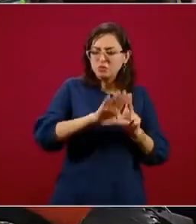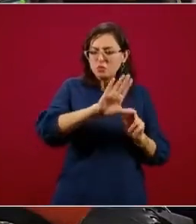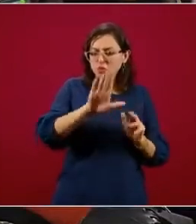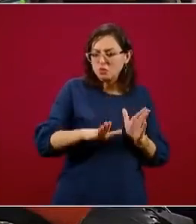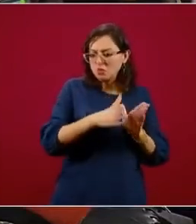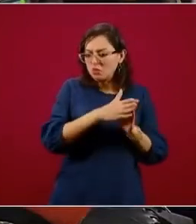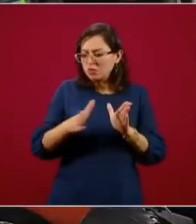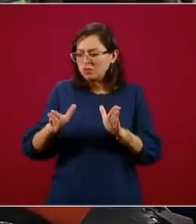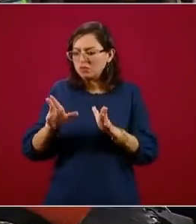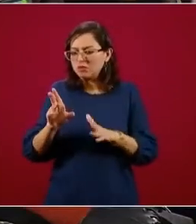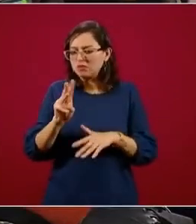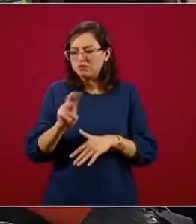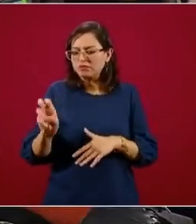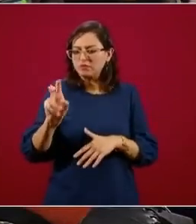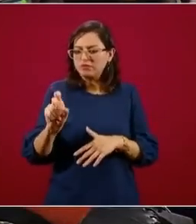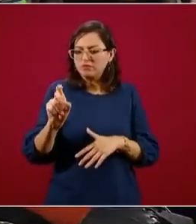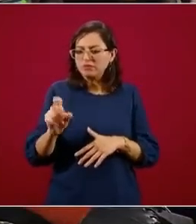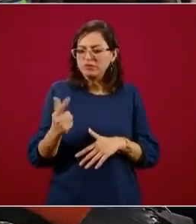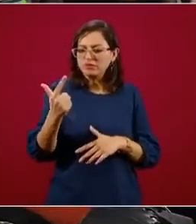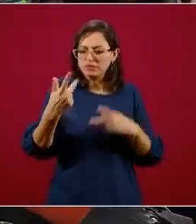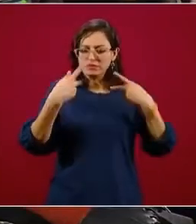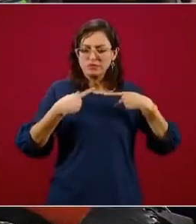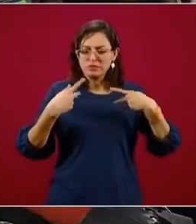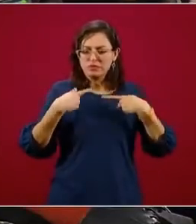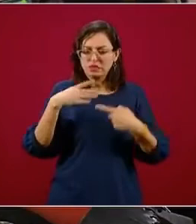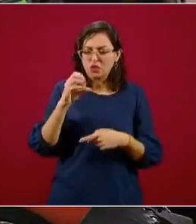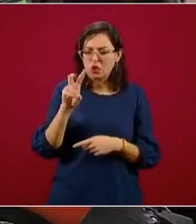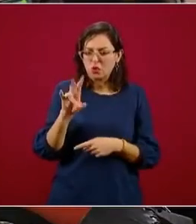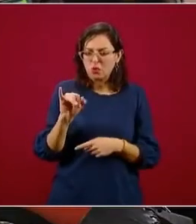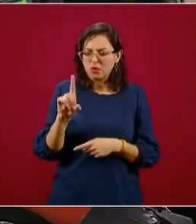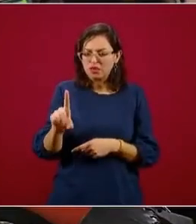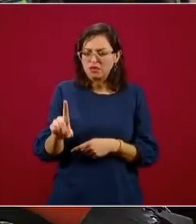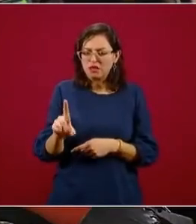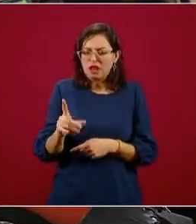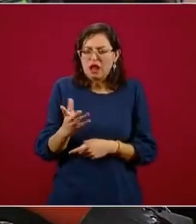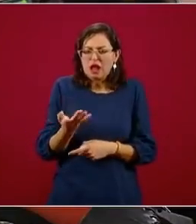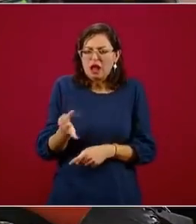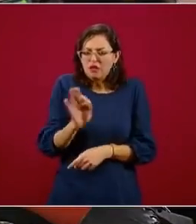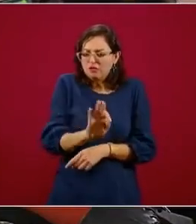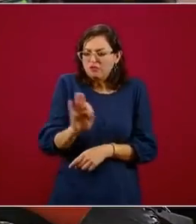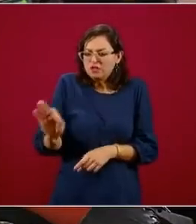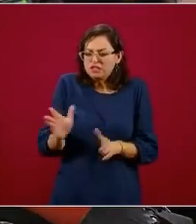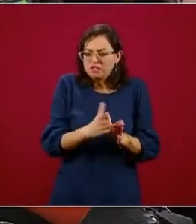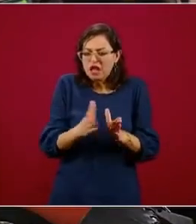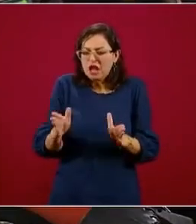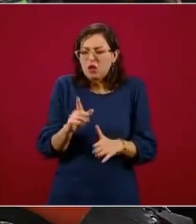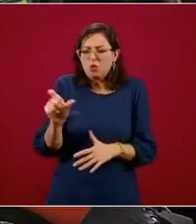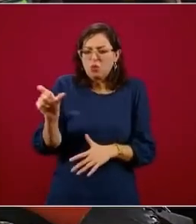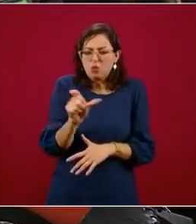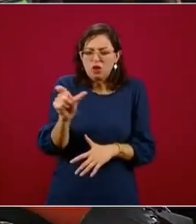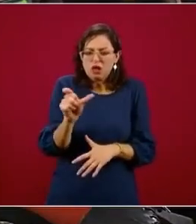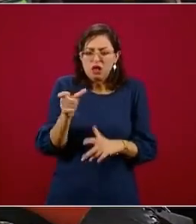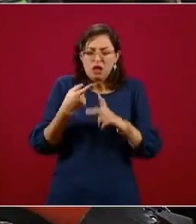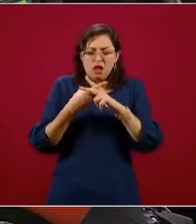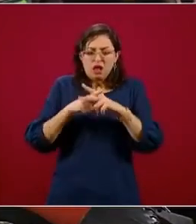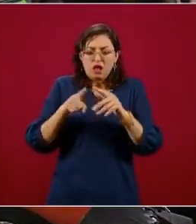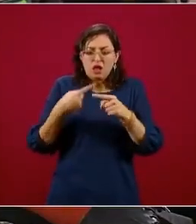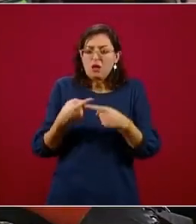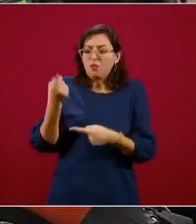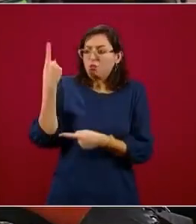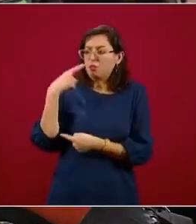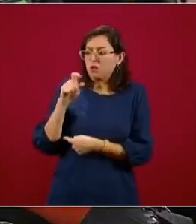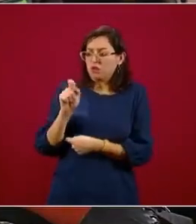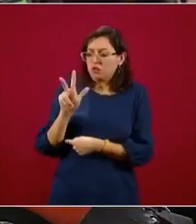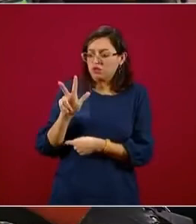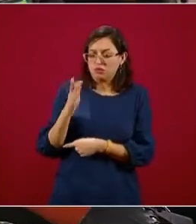Estos 337 mexicanos con COVID, ¿qué fechas abarcan? ¿Abarcan desde que nosotros iniciamos, que sería el 28